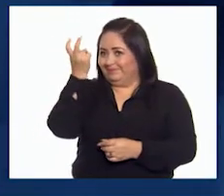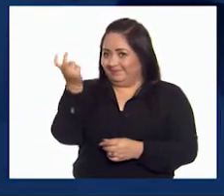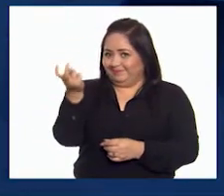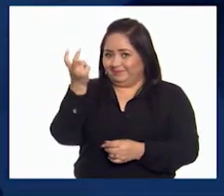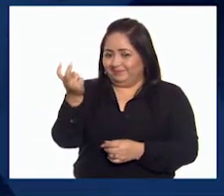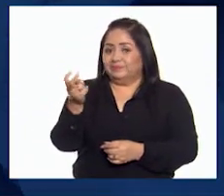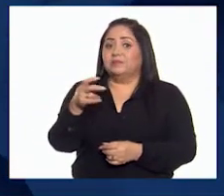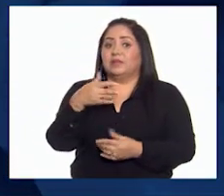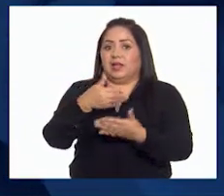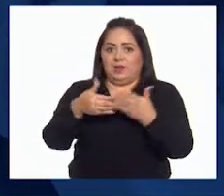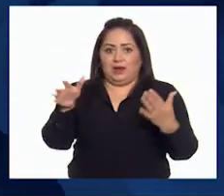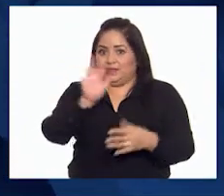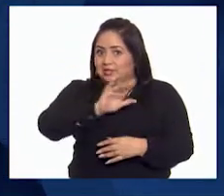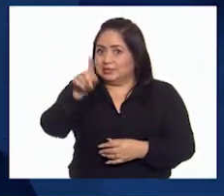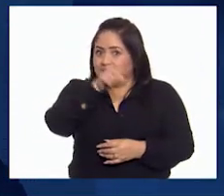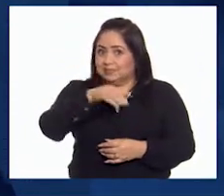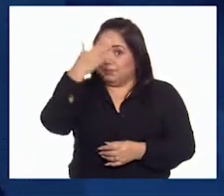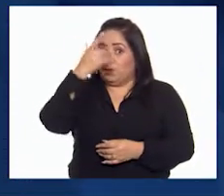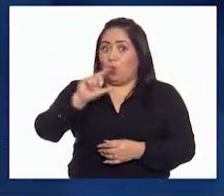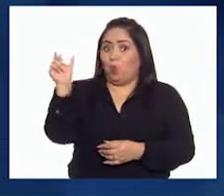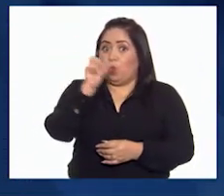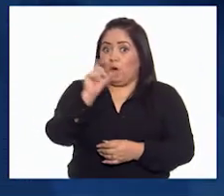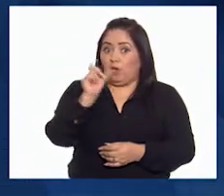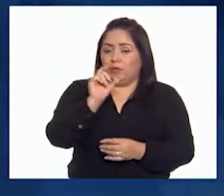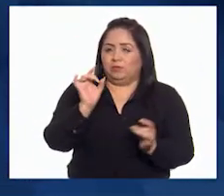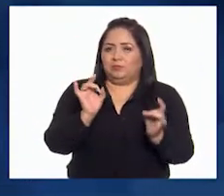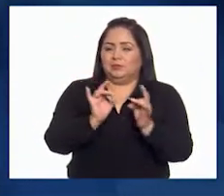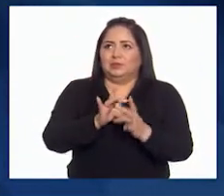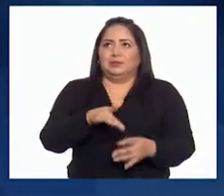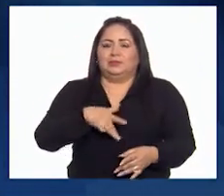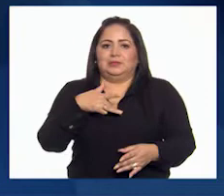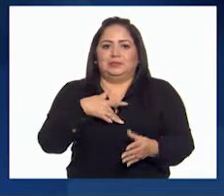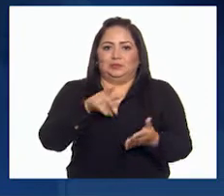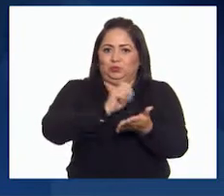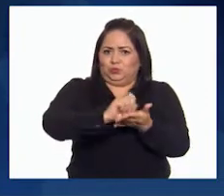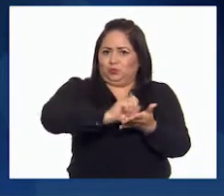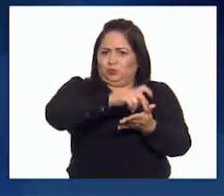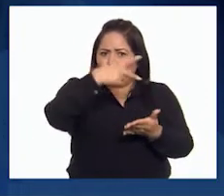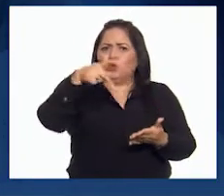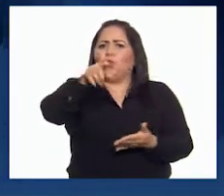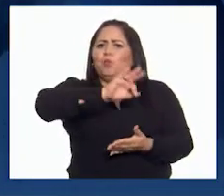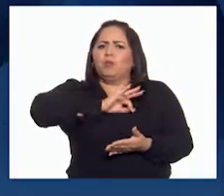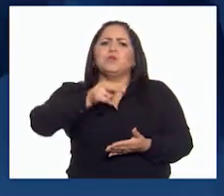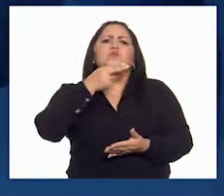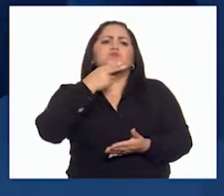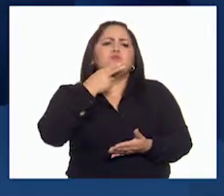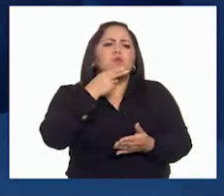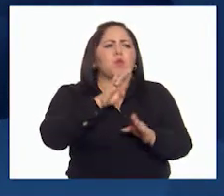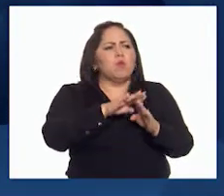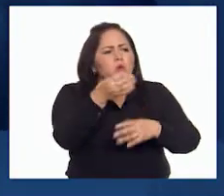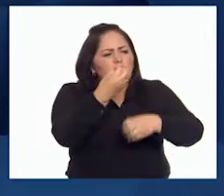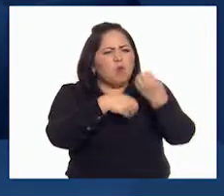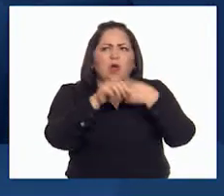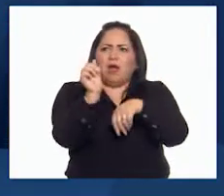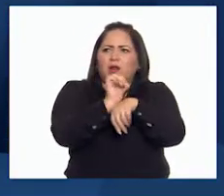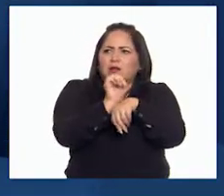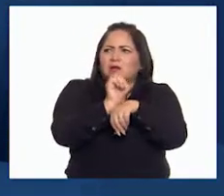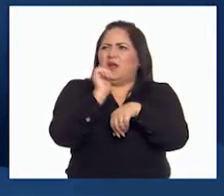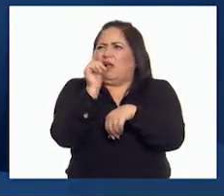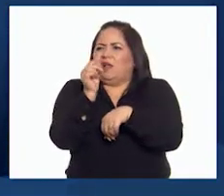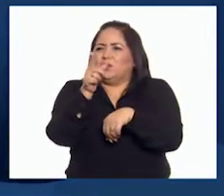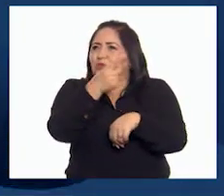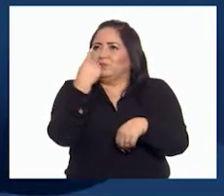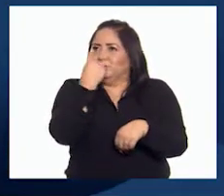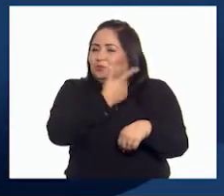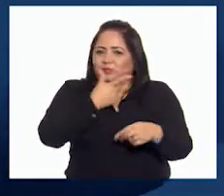María. Así que ya lo saben. Cuando les llegue el momento de escribir su poema, pueden utilizar una obra de algún artista plástico que